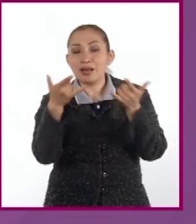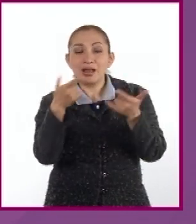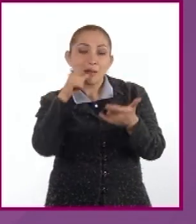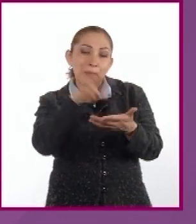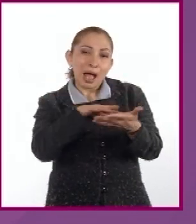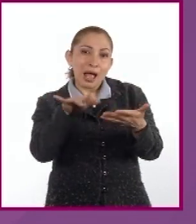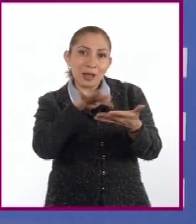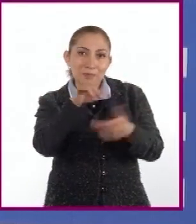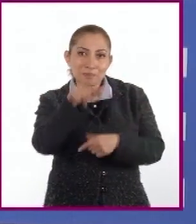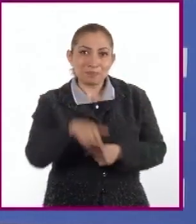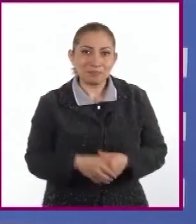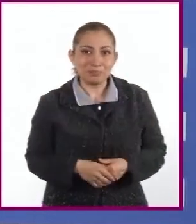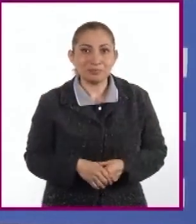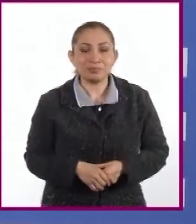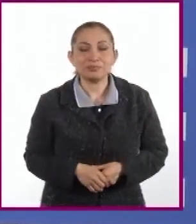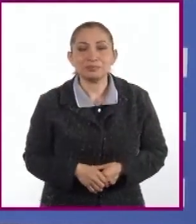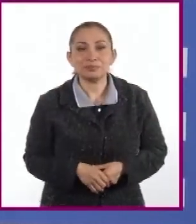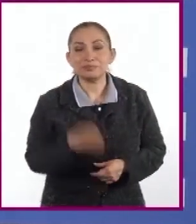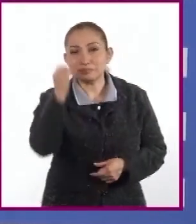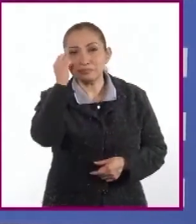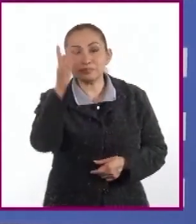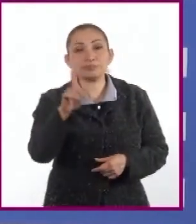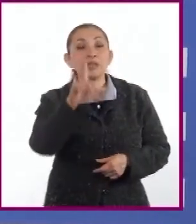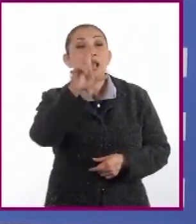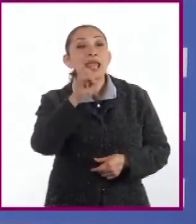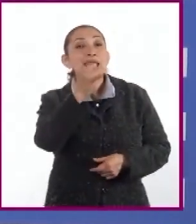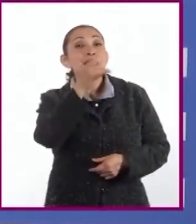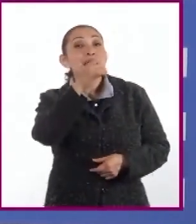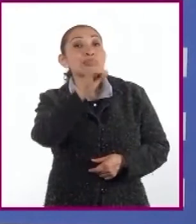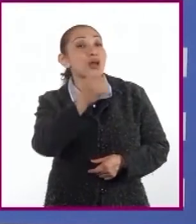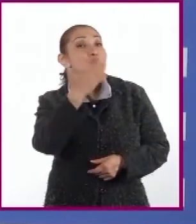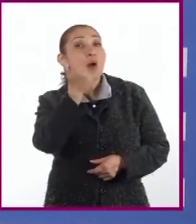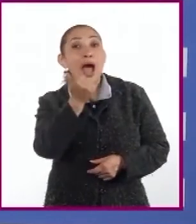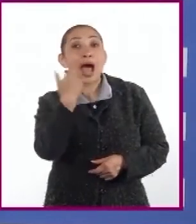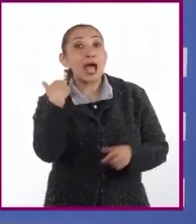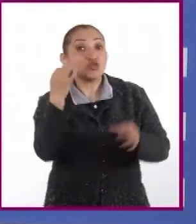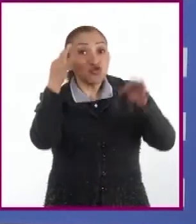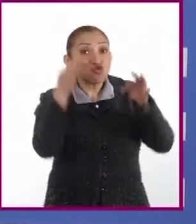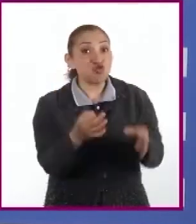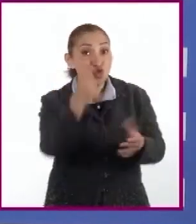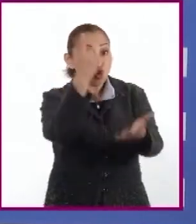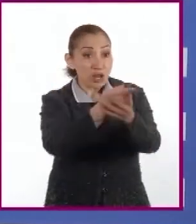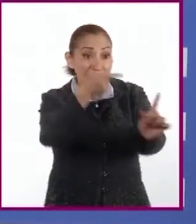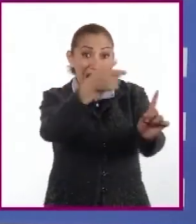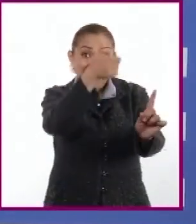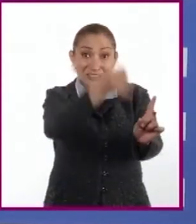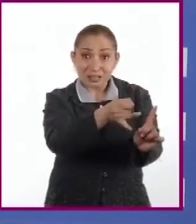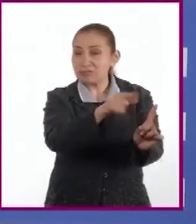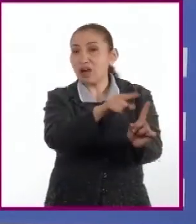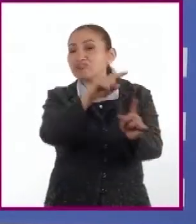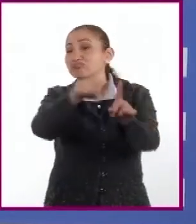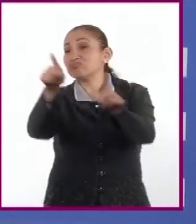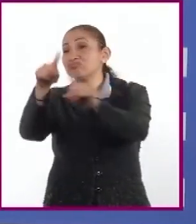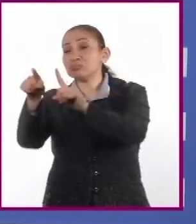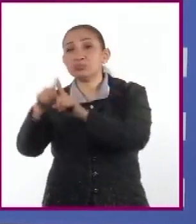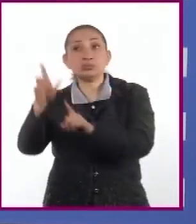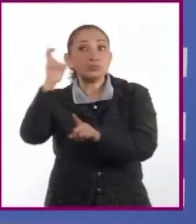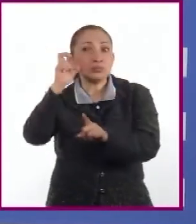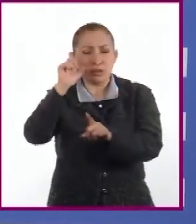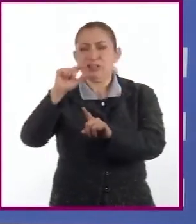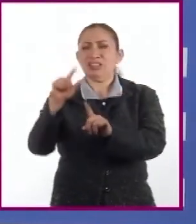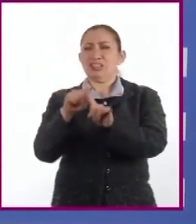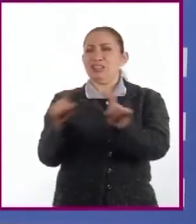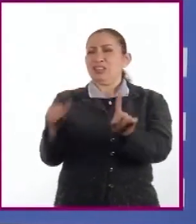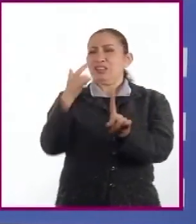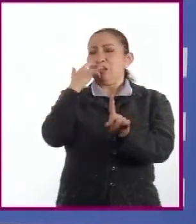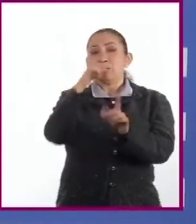leer. No olviden que las leyendas no tienen una versión definitiva, pues es posible que las volvamos a escuchar